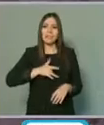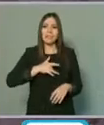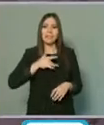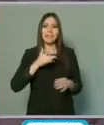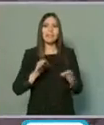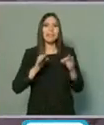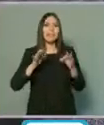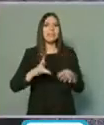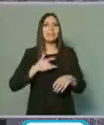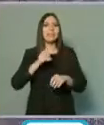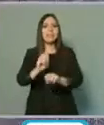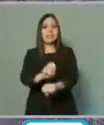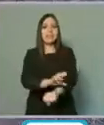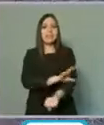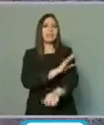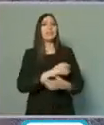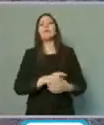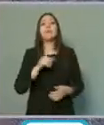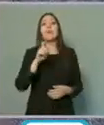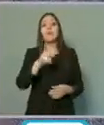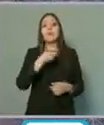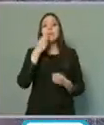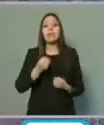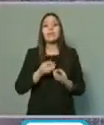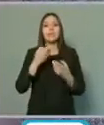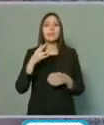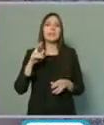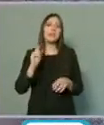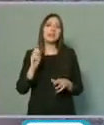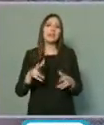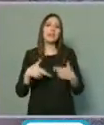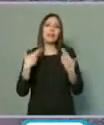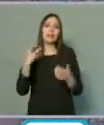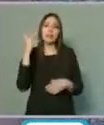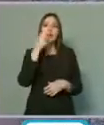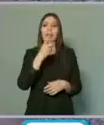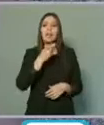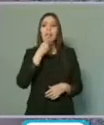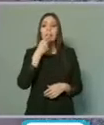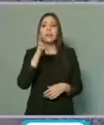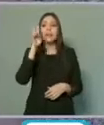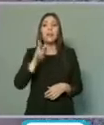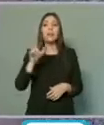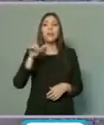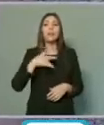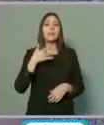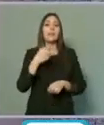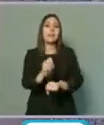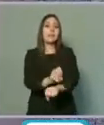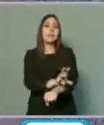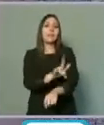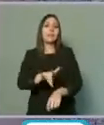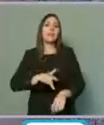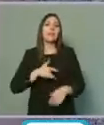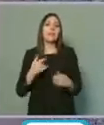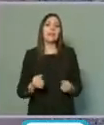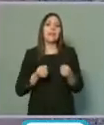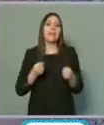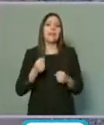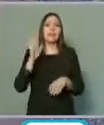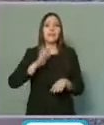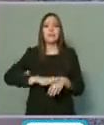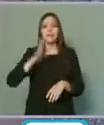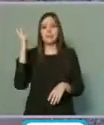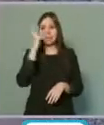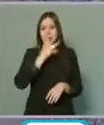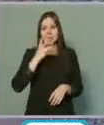Gracias, mi amor. Sabes el... que cuando te dicen eso es el regalo más bonito que te pueden me dar. Imagino. Cuando te dicen, se me puso la piel chinita, ¡ay! Es lo más